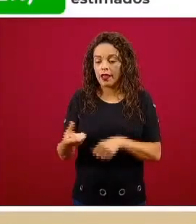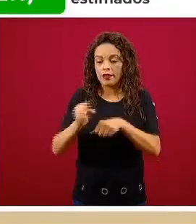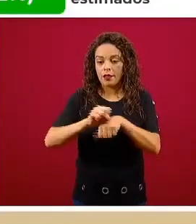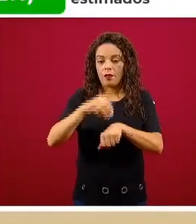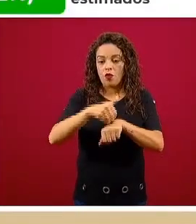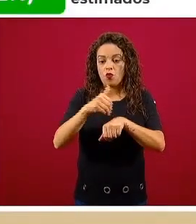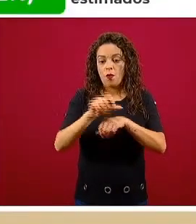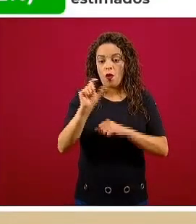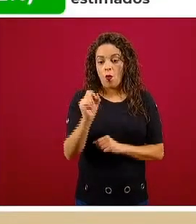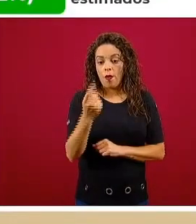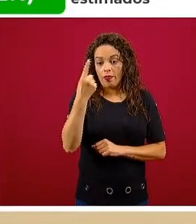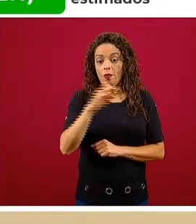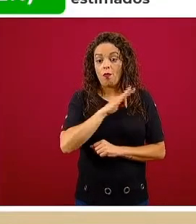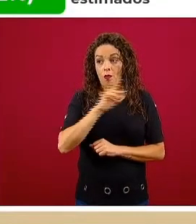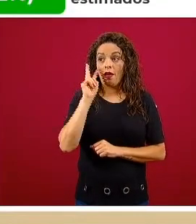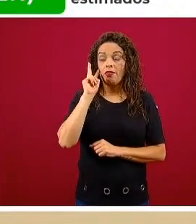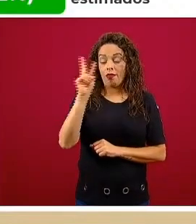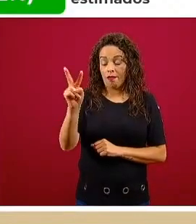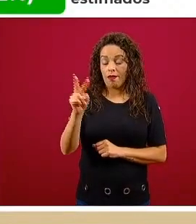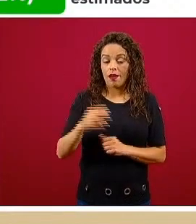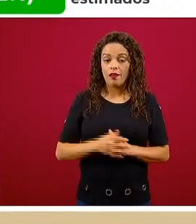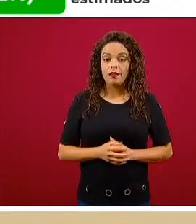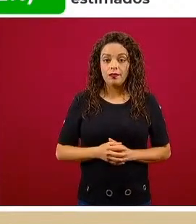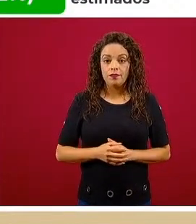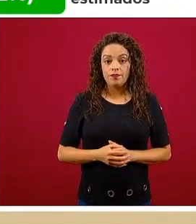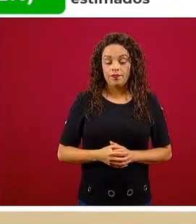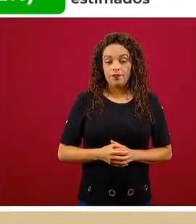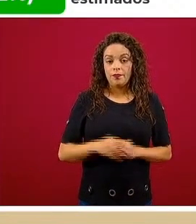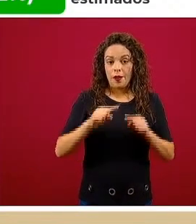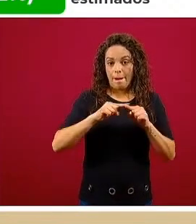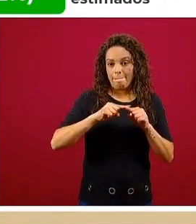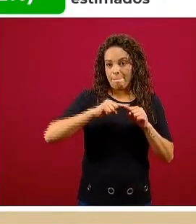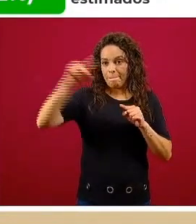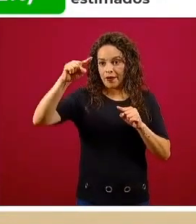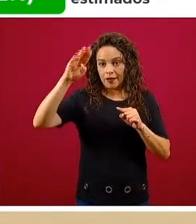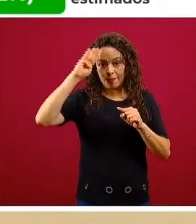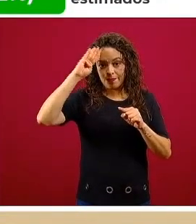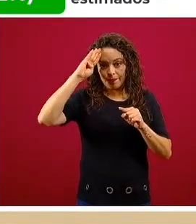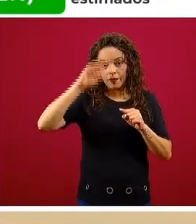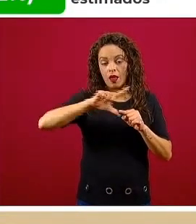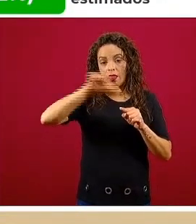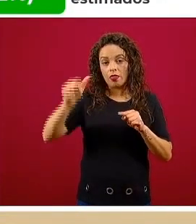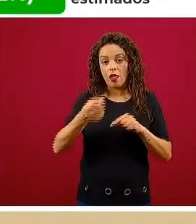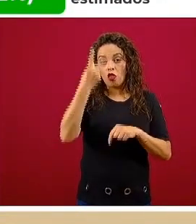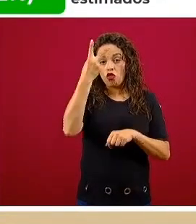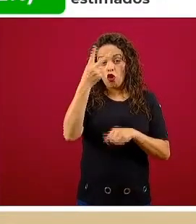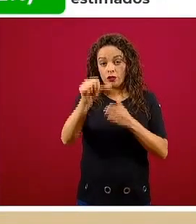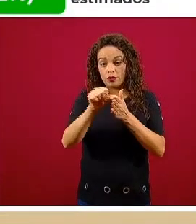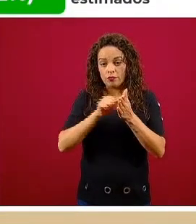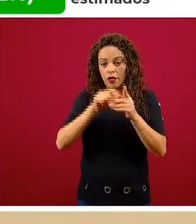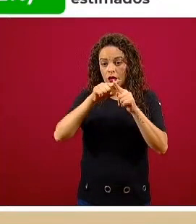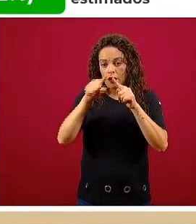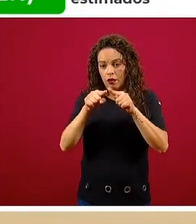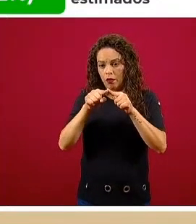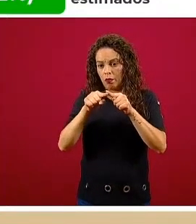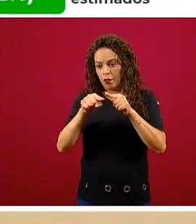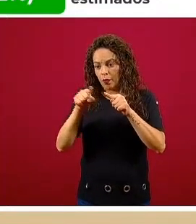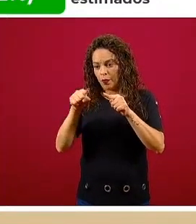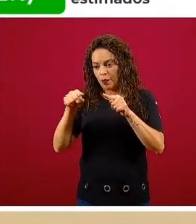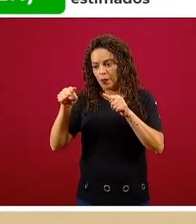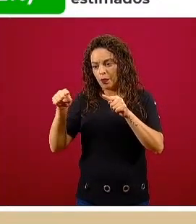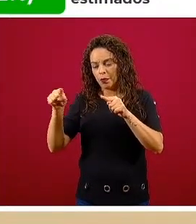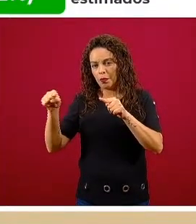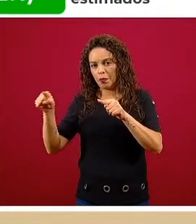en donde podríamos decir que alcanza un primer pico, luego prácticamente 2 meses en los que se mantiene una meseta alrededor